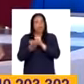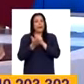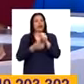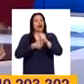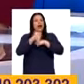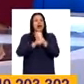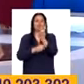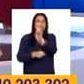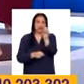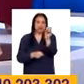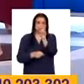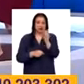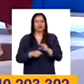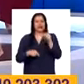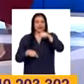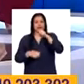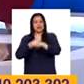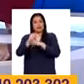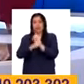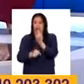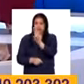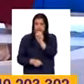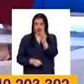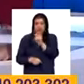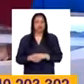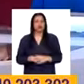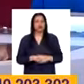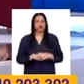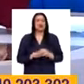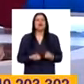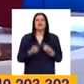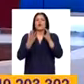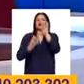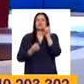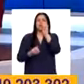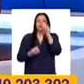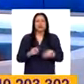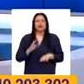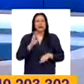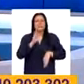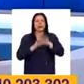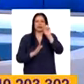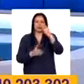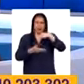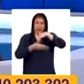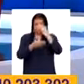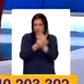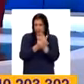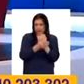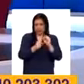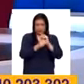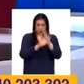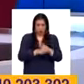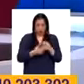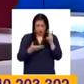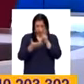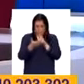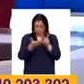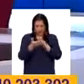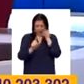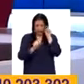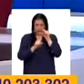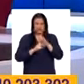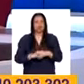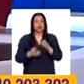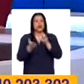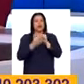año 2020 y otro en el año 2021. La cifra del pico mayor en la primera ola, se lo voy a leer ahora mismo con precisión, fue